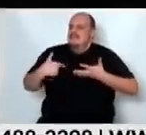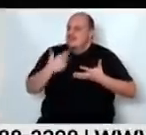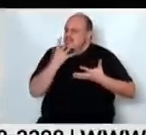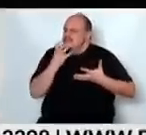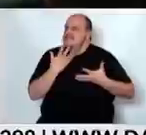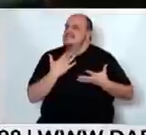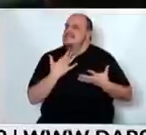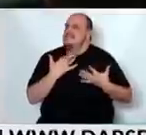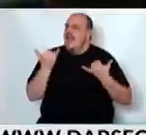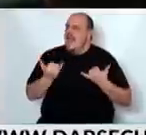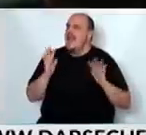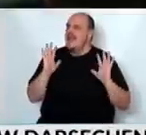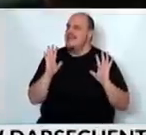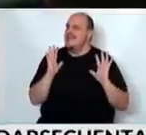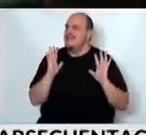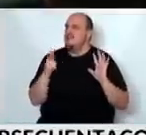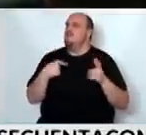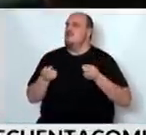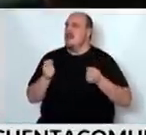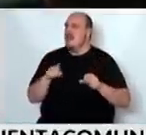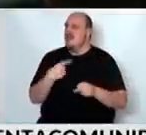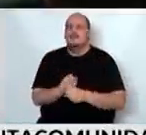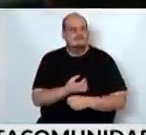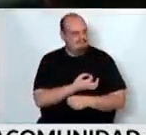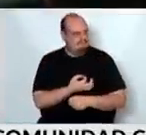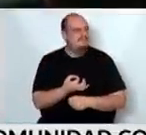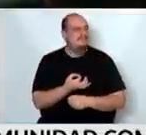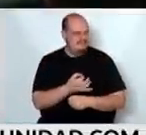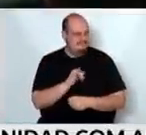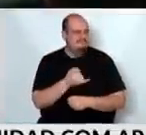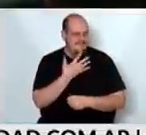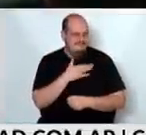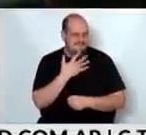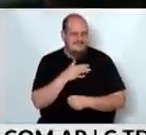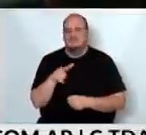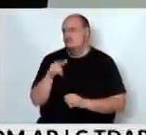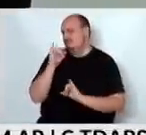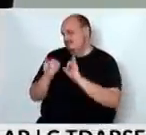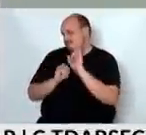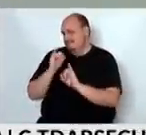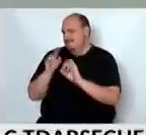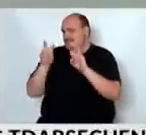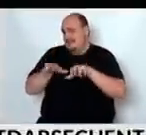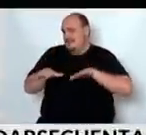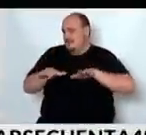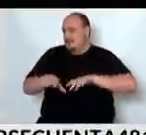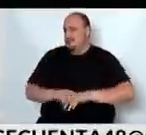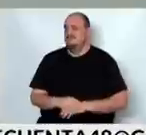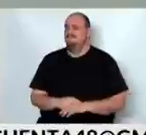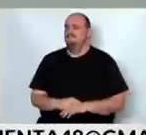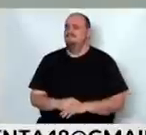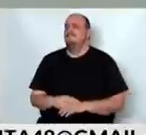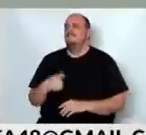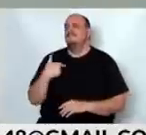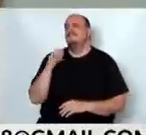abstinencia. Se ve que no lo podía llevar, ¿no? Sí. Como no. Sí, sí. O sea, te doy datos concretos de las situaciones. Sé